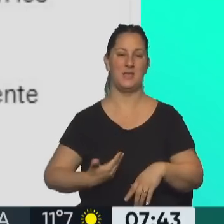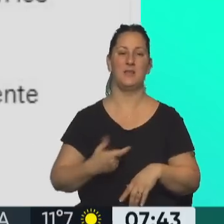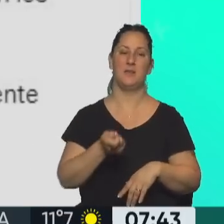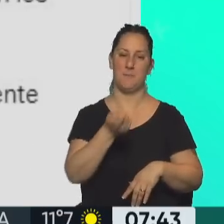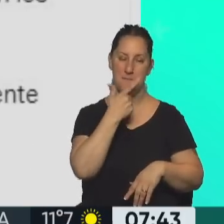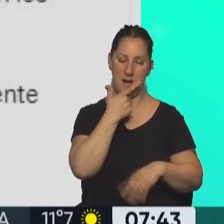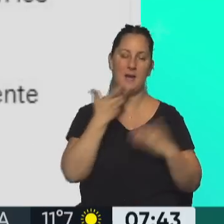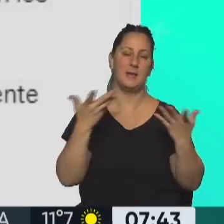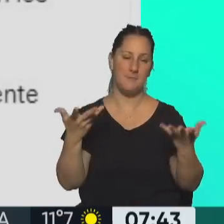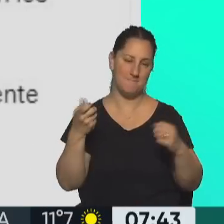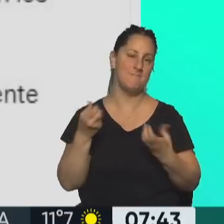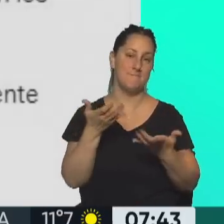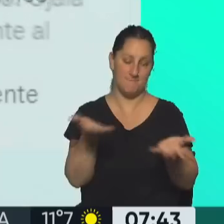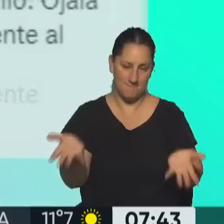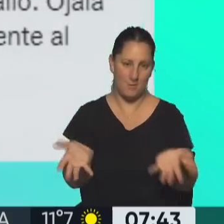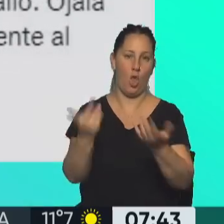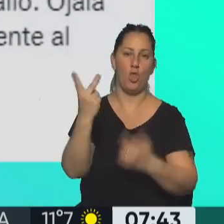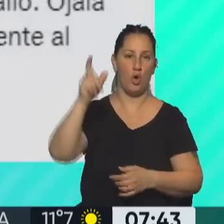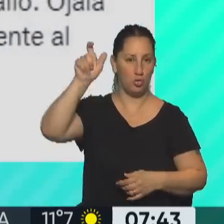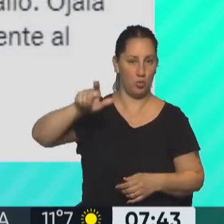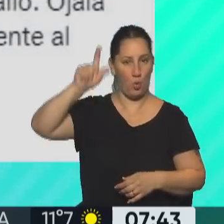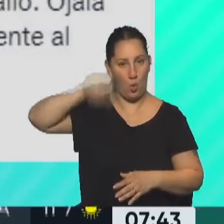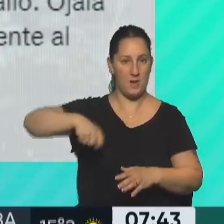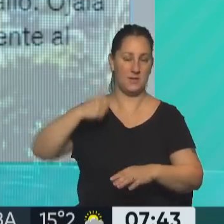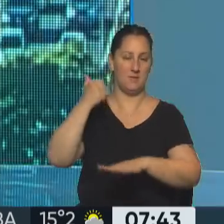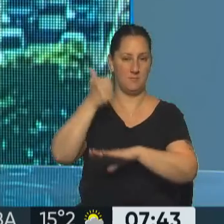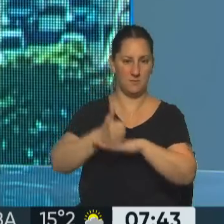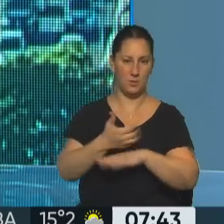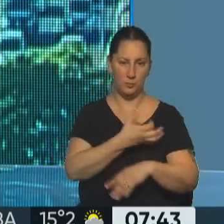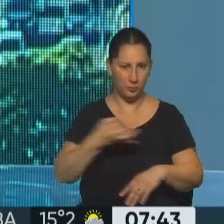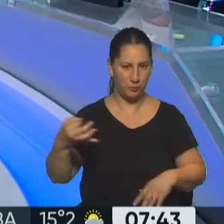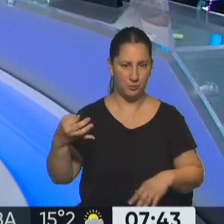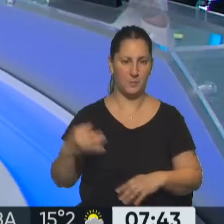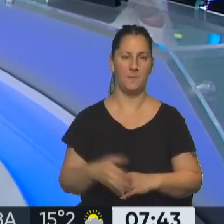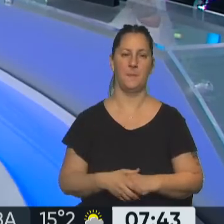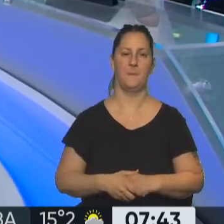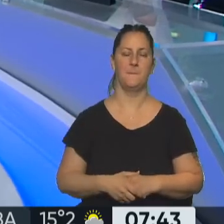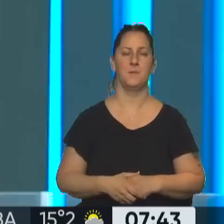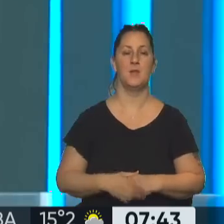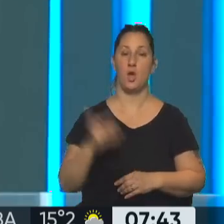bueno, permite que estos 2 jueces permanezcan en sus cargos en la Cámara Federal. Lo explicamos en una línea.